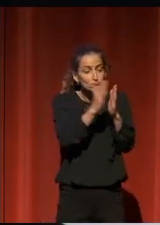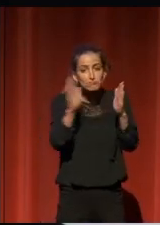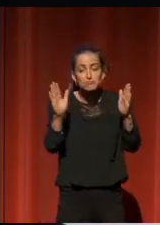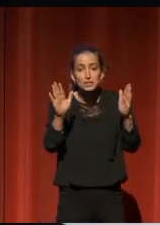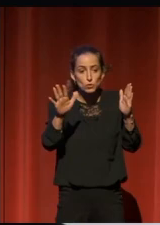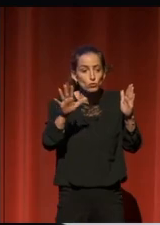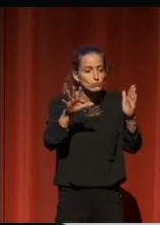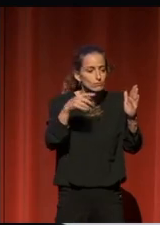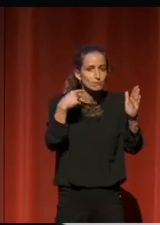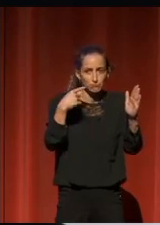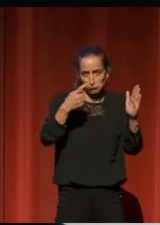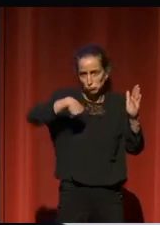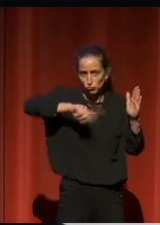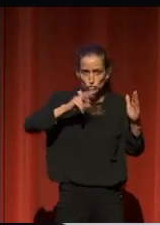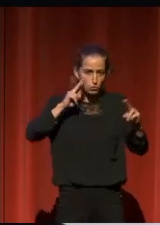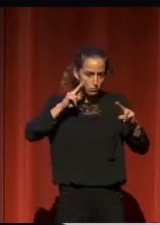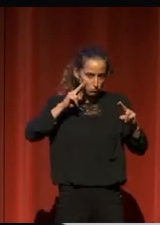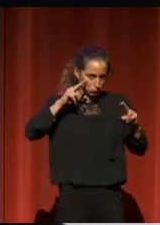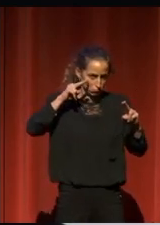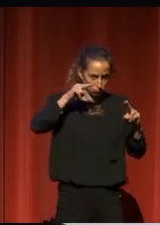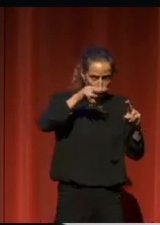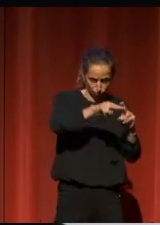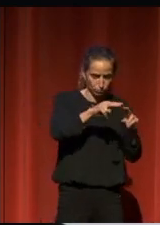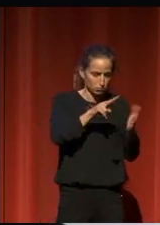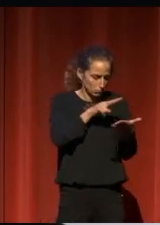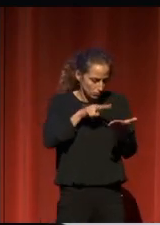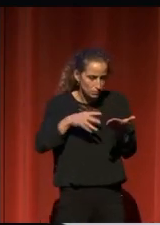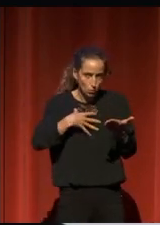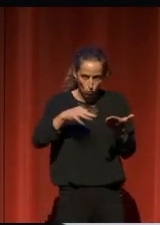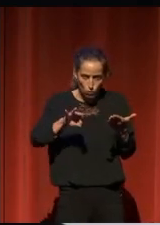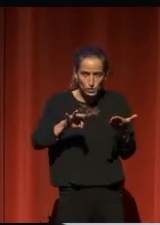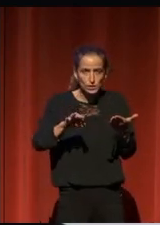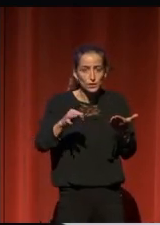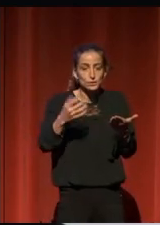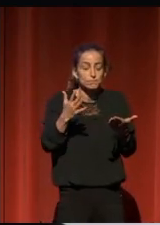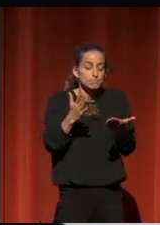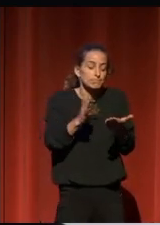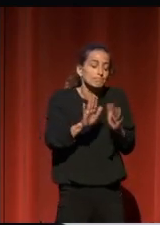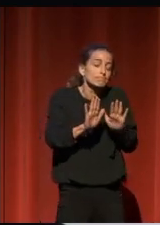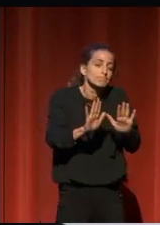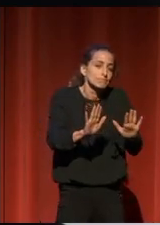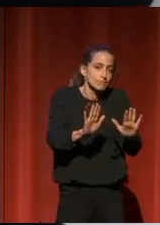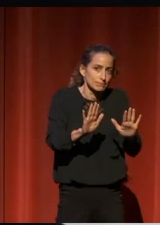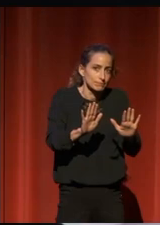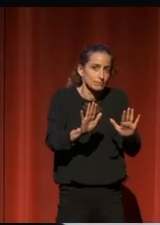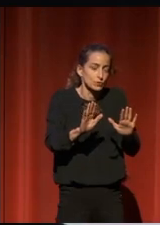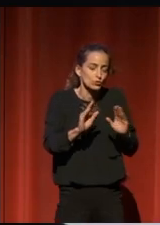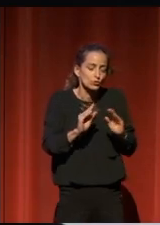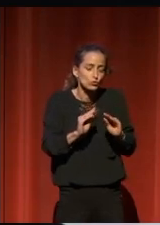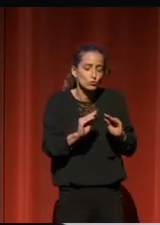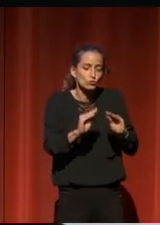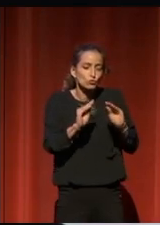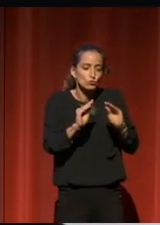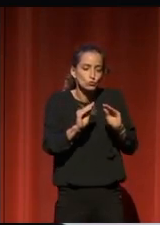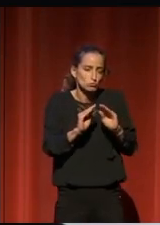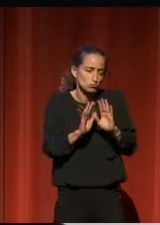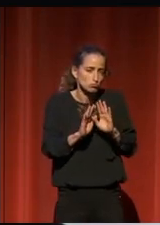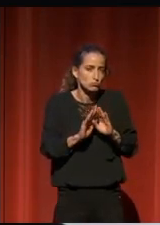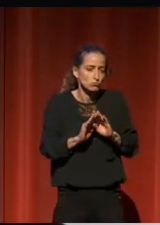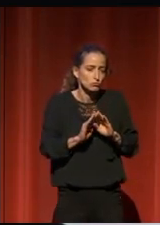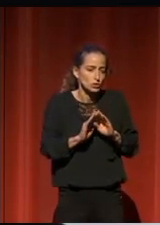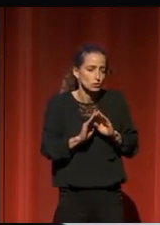podido acceder es muy parcial, ya que sus hijos, estando Bach enfermo, se llevaron